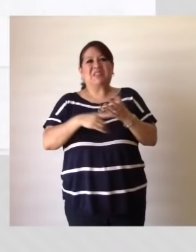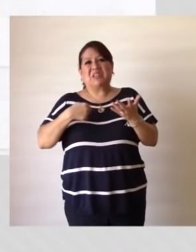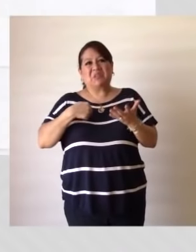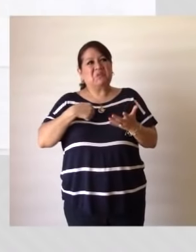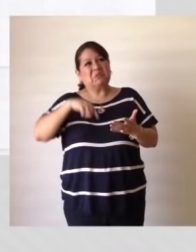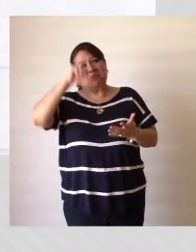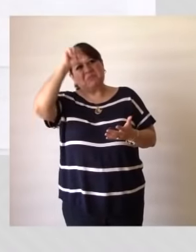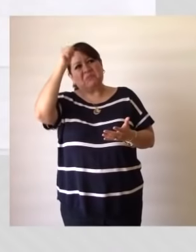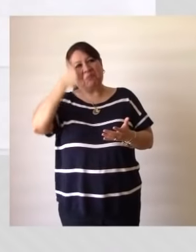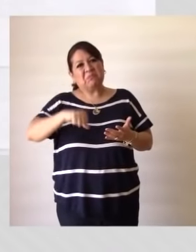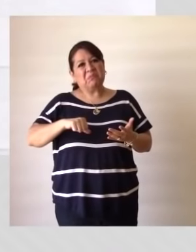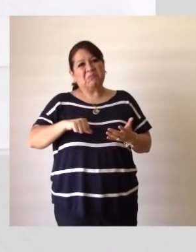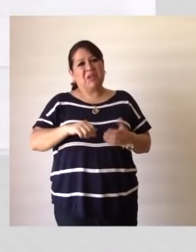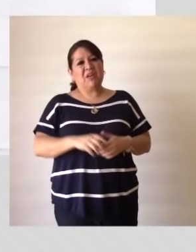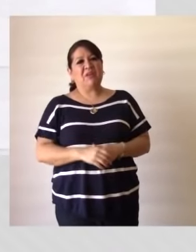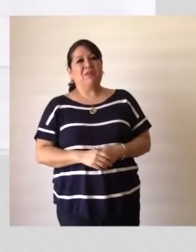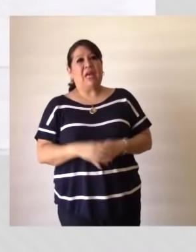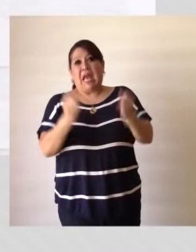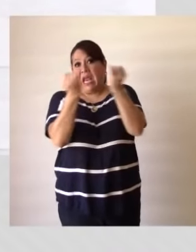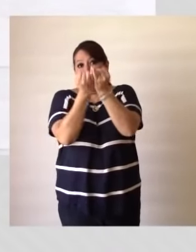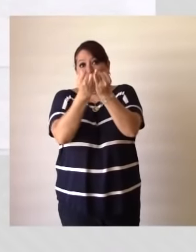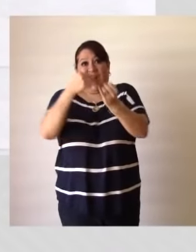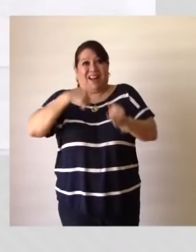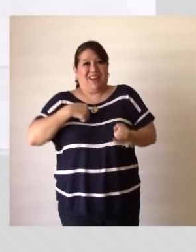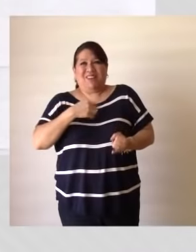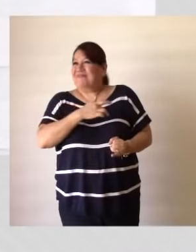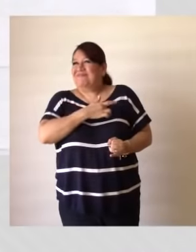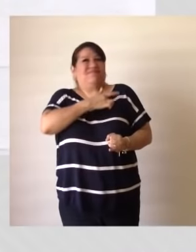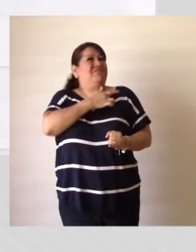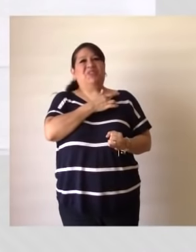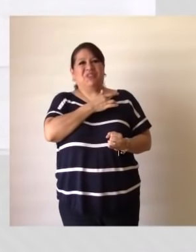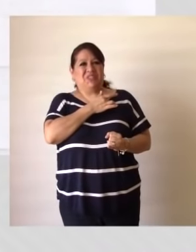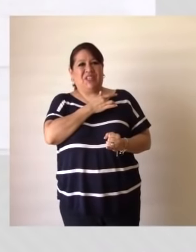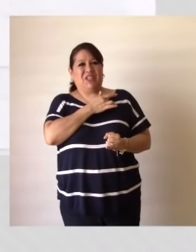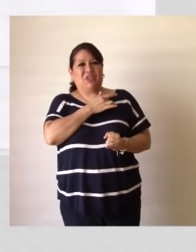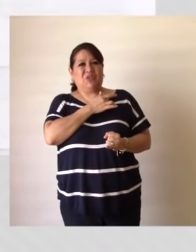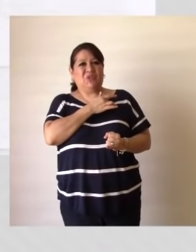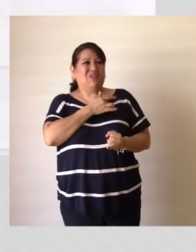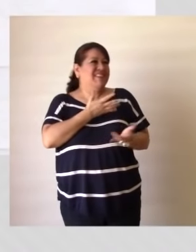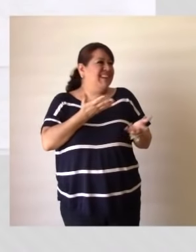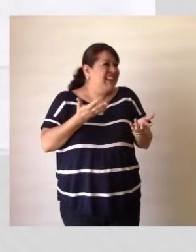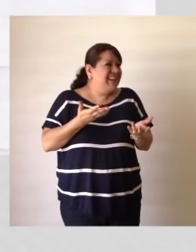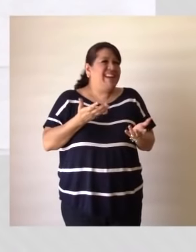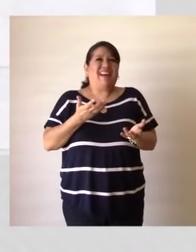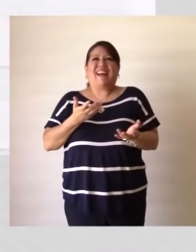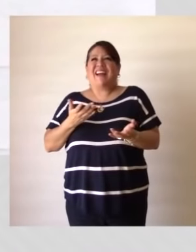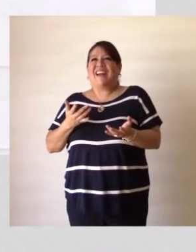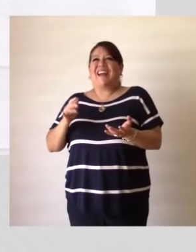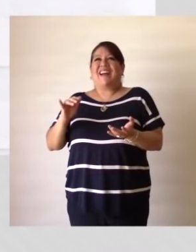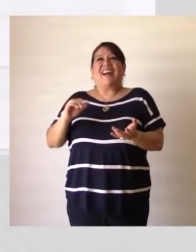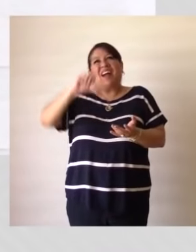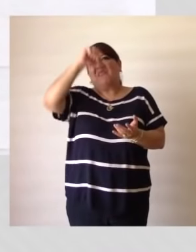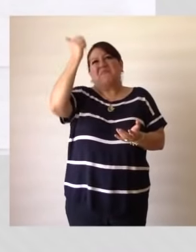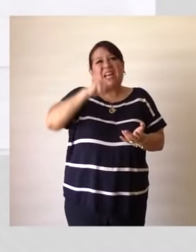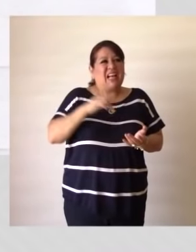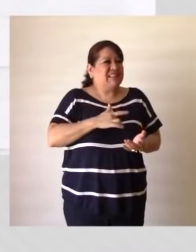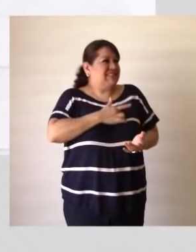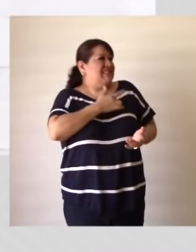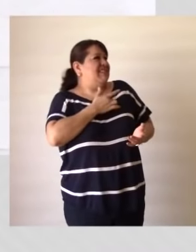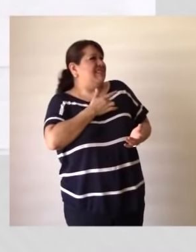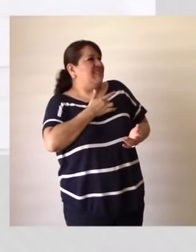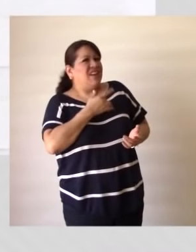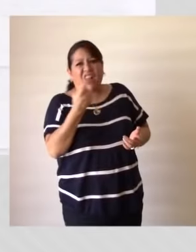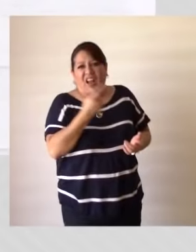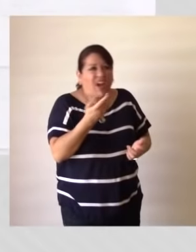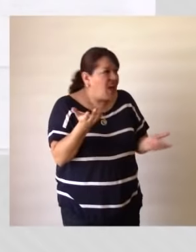insensible a tal grado de que le digo a mi esposa pero que hice porque te puedo porque